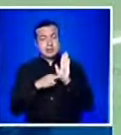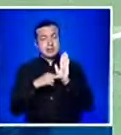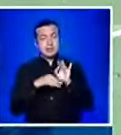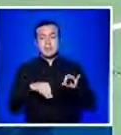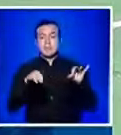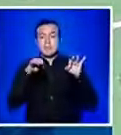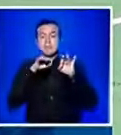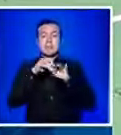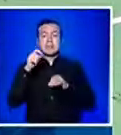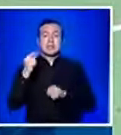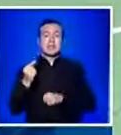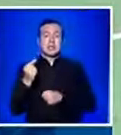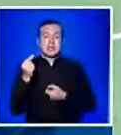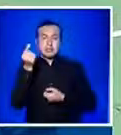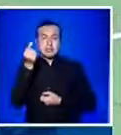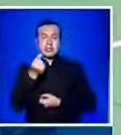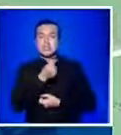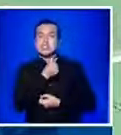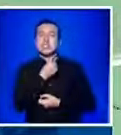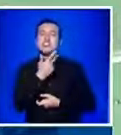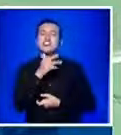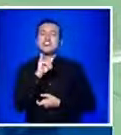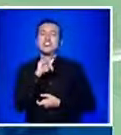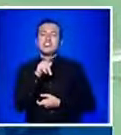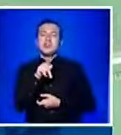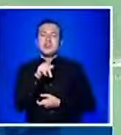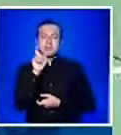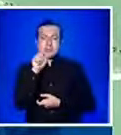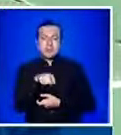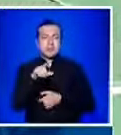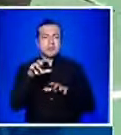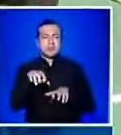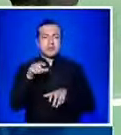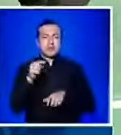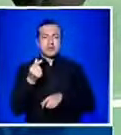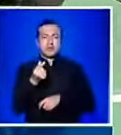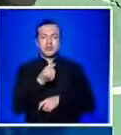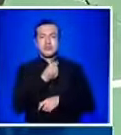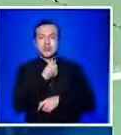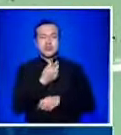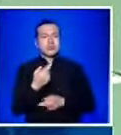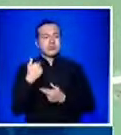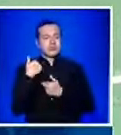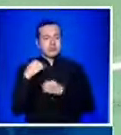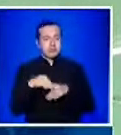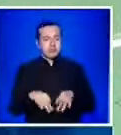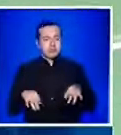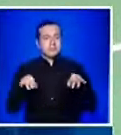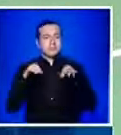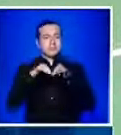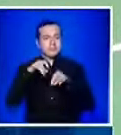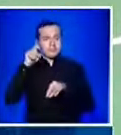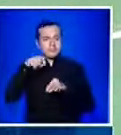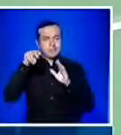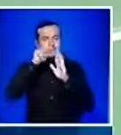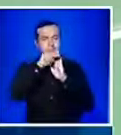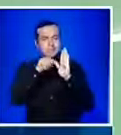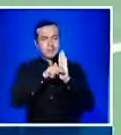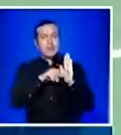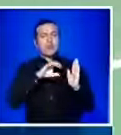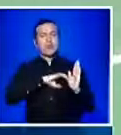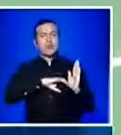importante es el chip que debe tener ya el perrito de acuerdo a la tenencia responsable que se maneja en las ordenanzas